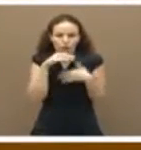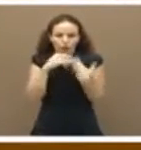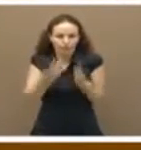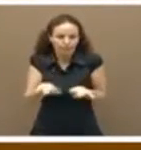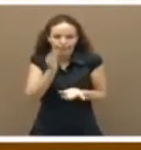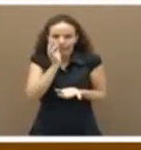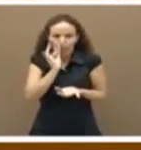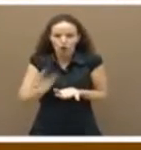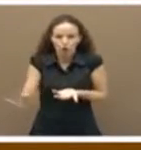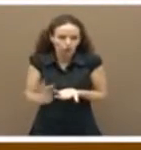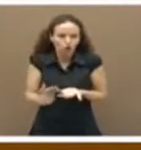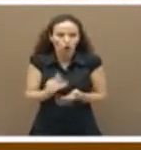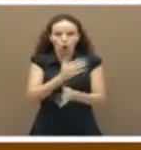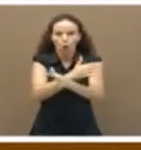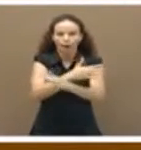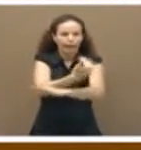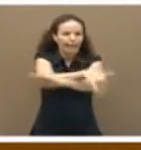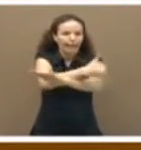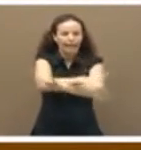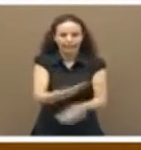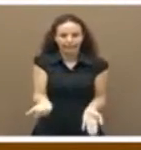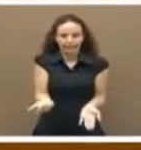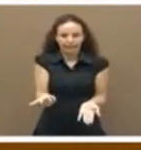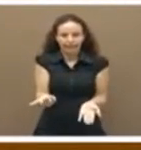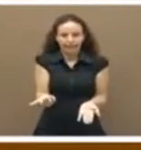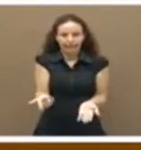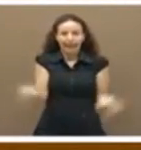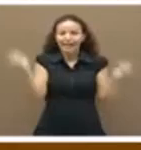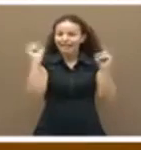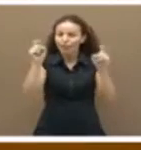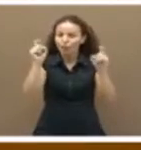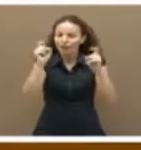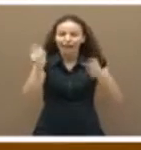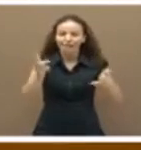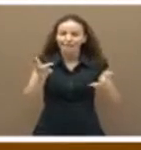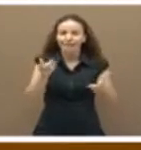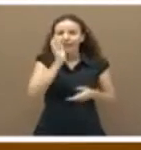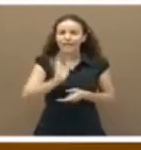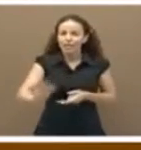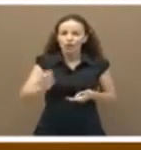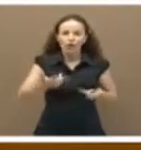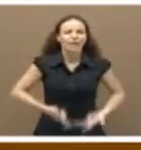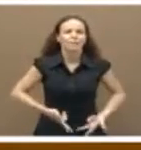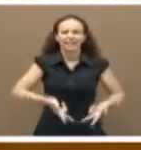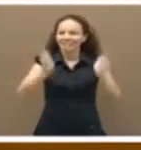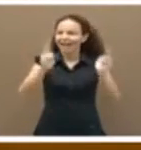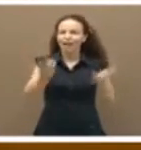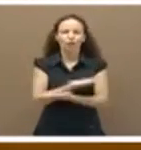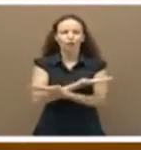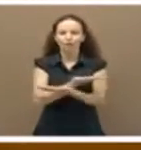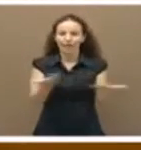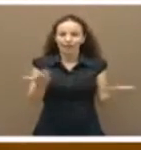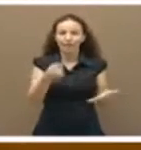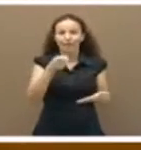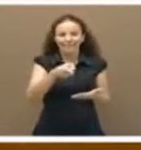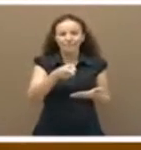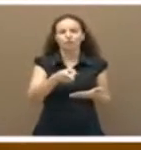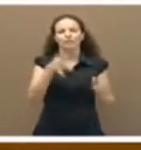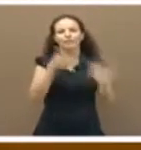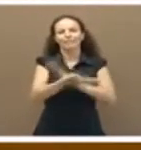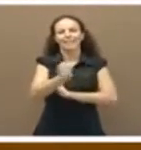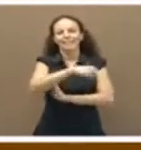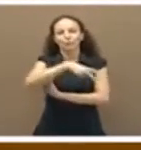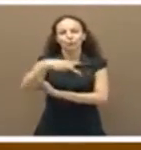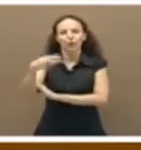niños ocupen su espacio en las calles? Educar a los hijos en libertad y en confianza aporta mejores resultados